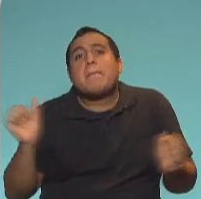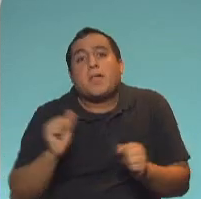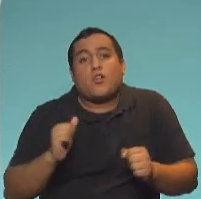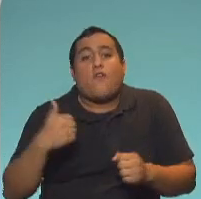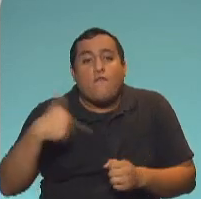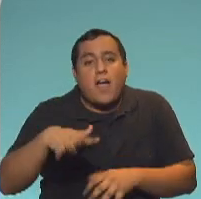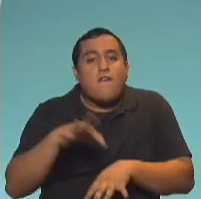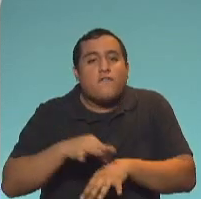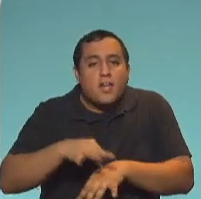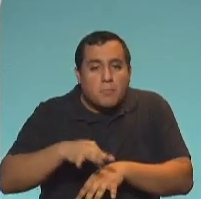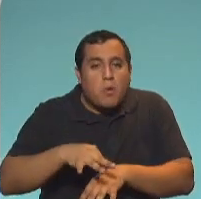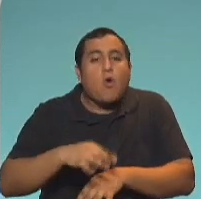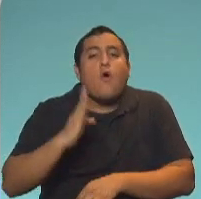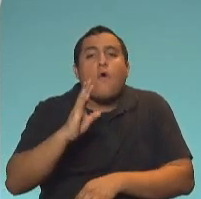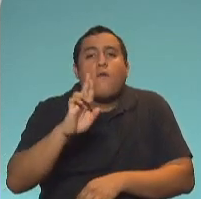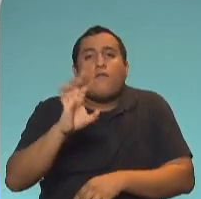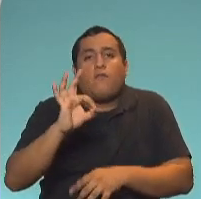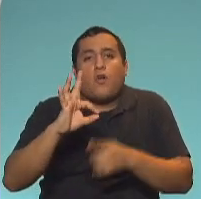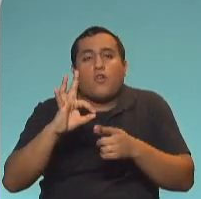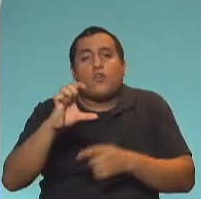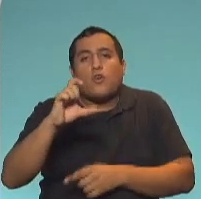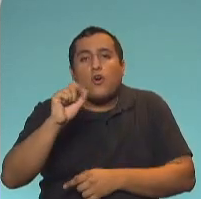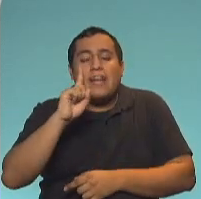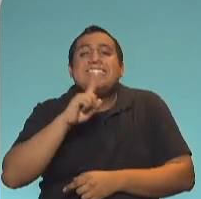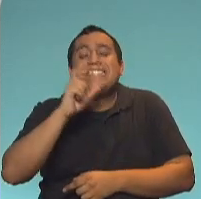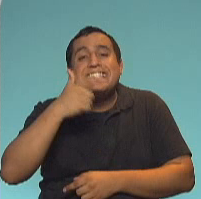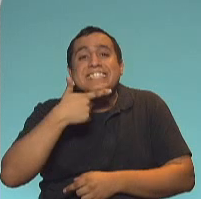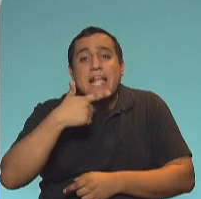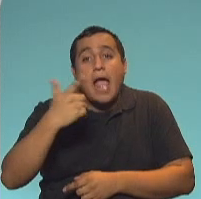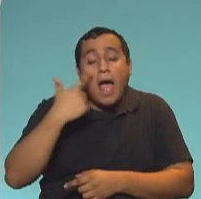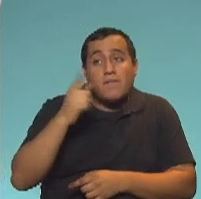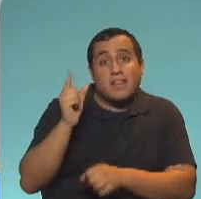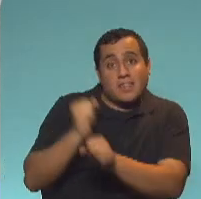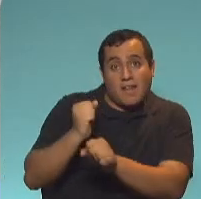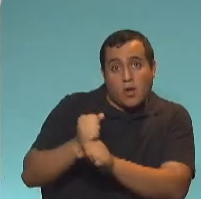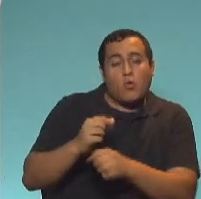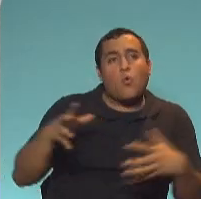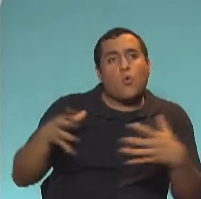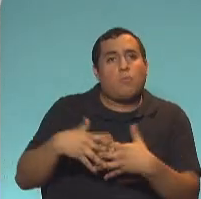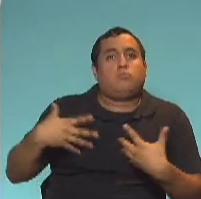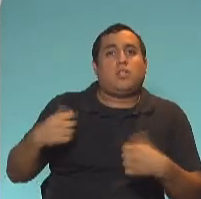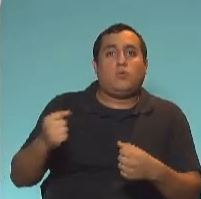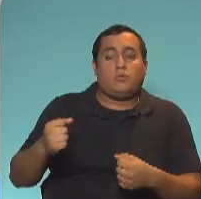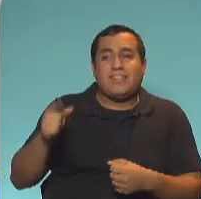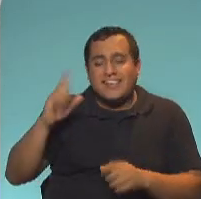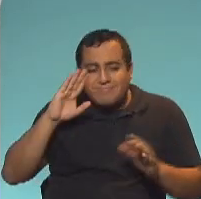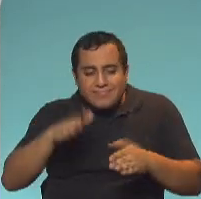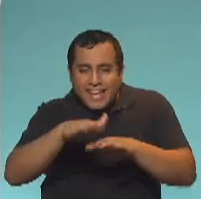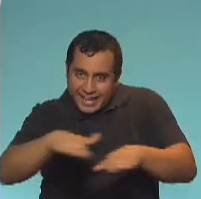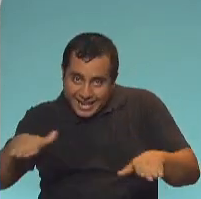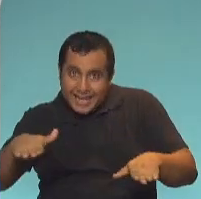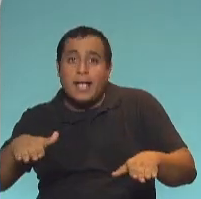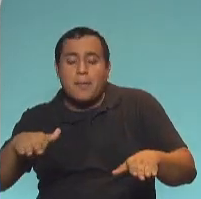y vamos a compartir el trabajo que se está realizando desde la dirección de salud perinatal y niñez en relación a la